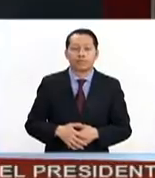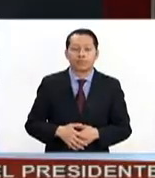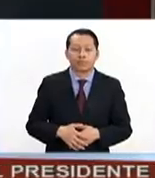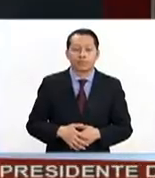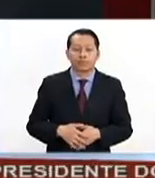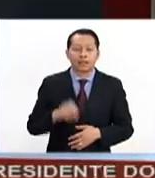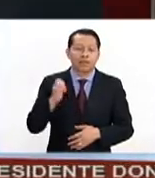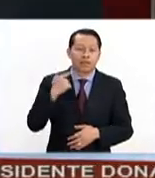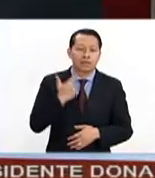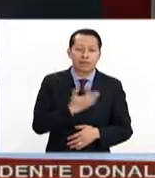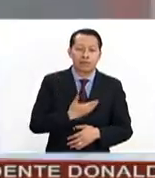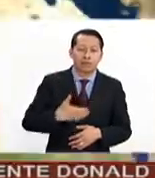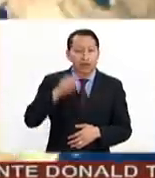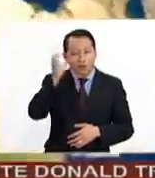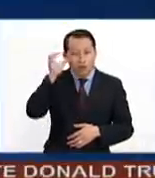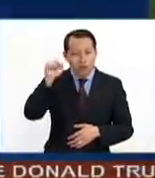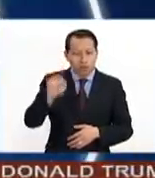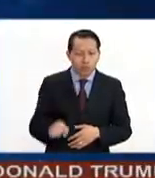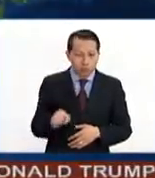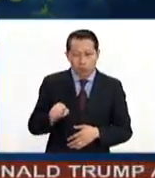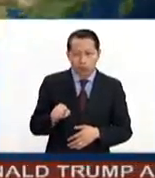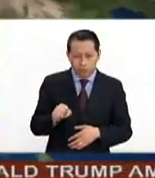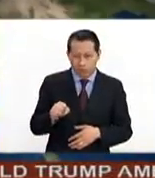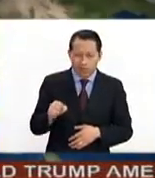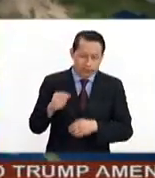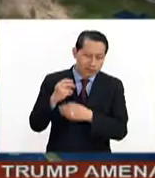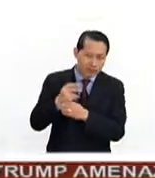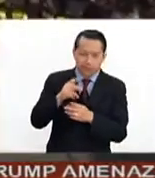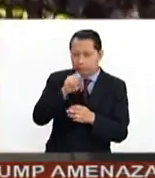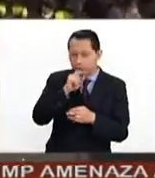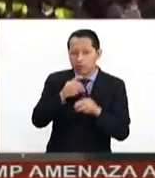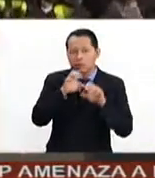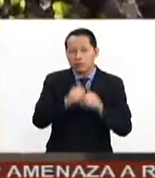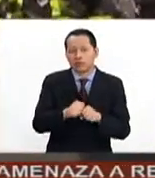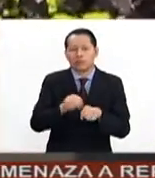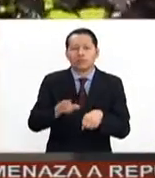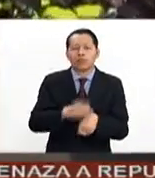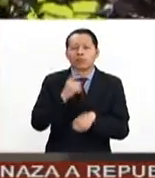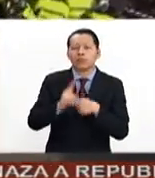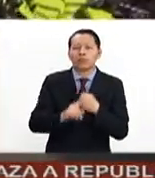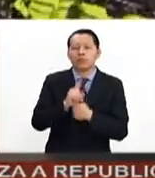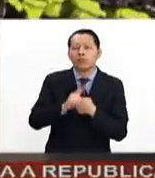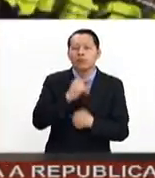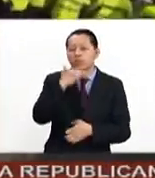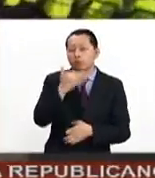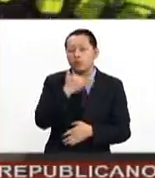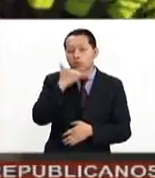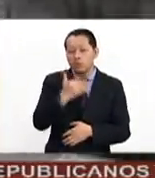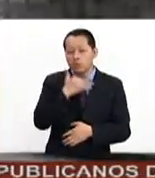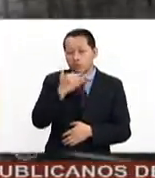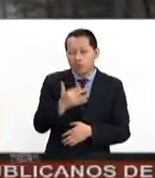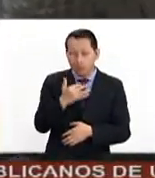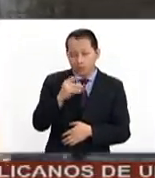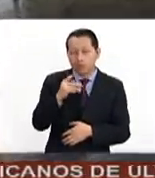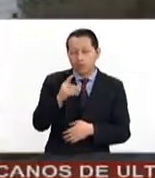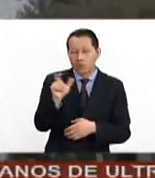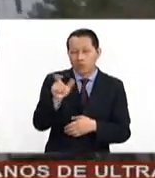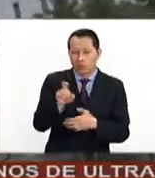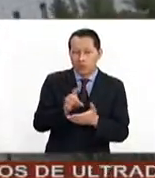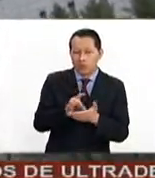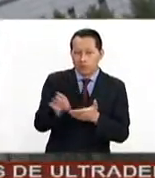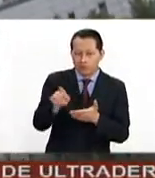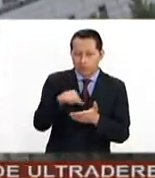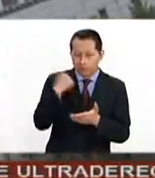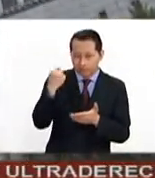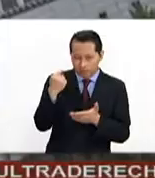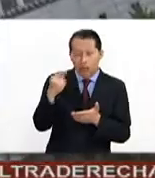La expresidenta de Corea del Sur, Park Geun-hye, fue arrestada por el escándalo de corrupción que condujo a su destitución.